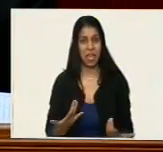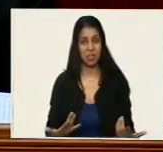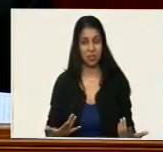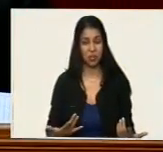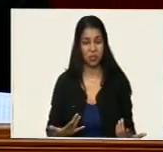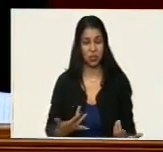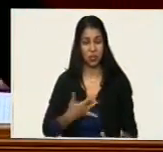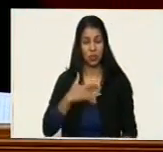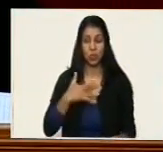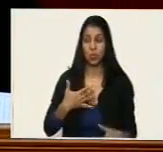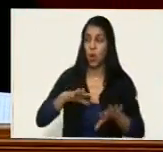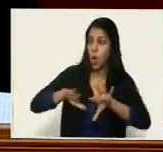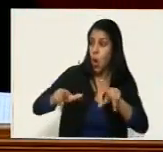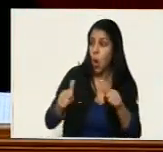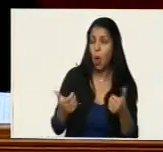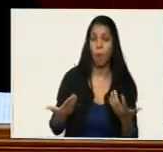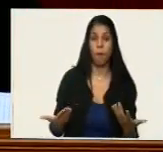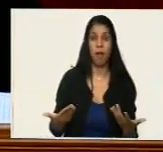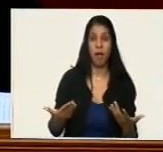Se la robaron.